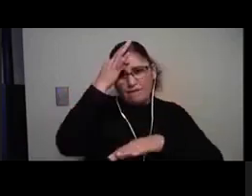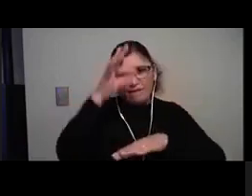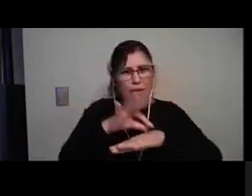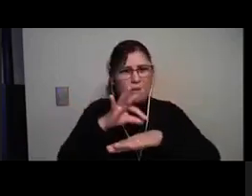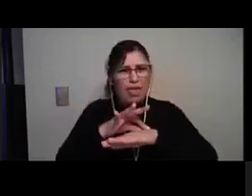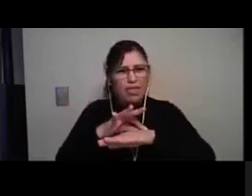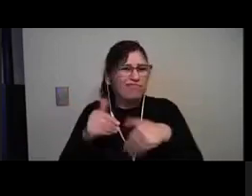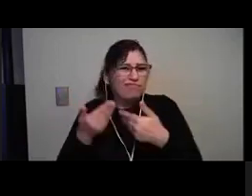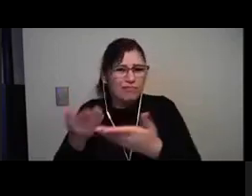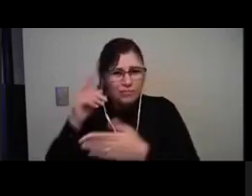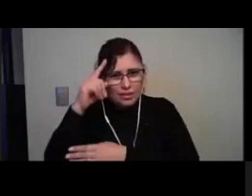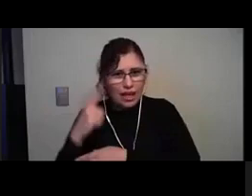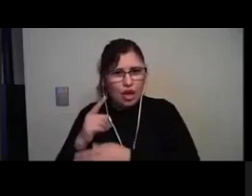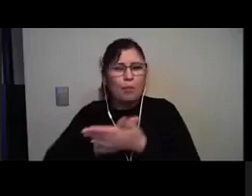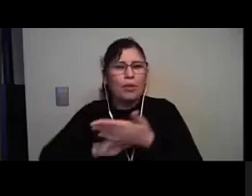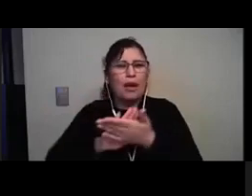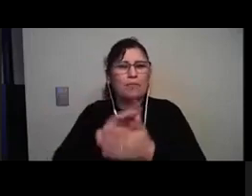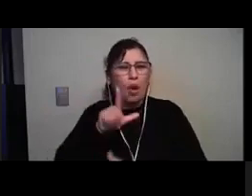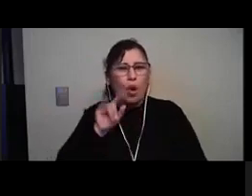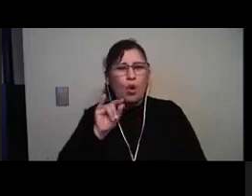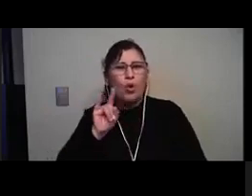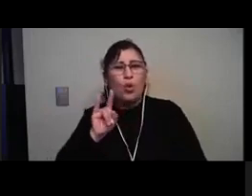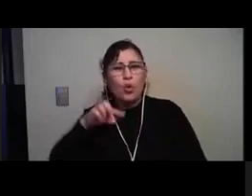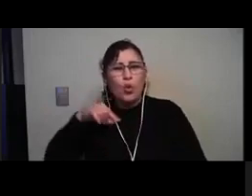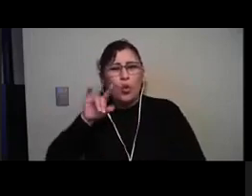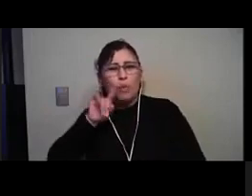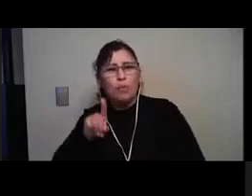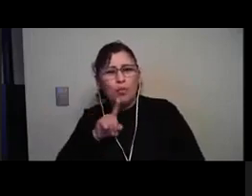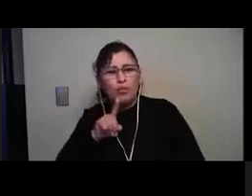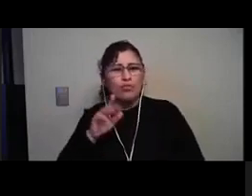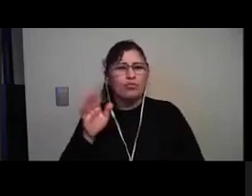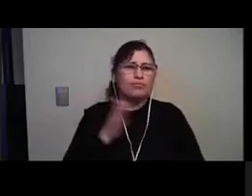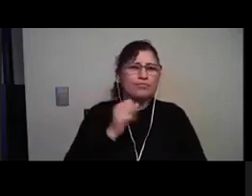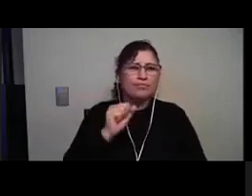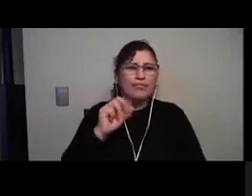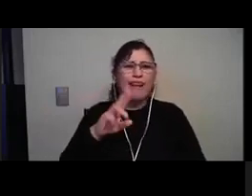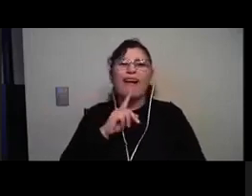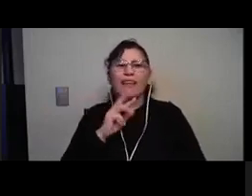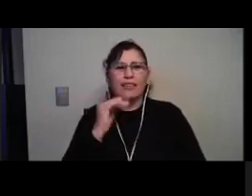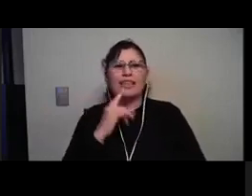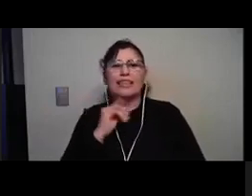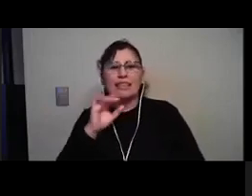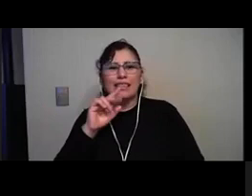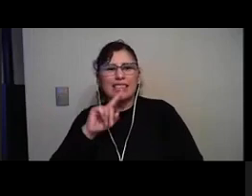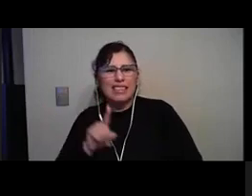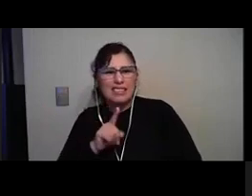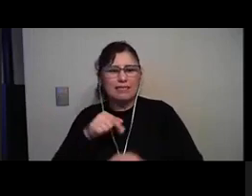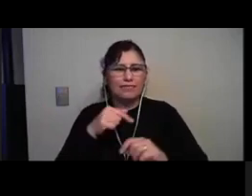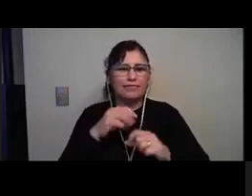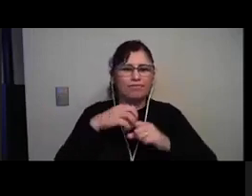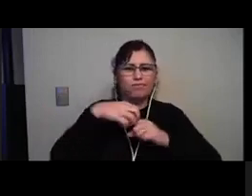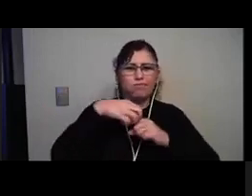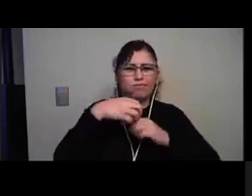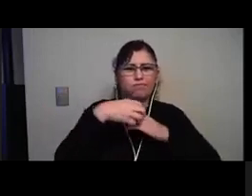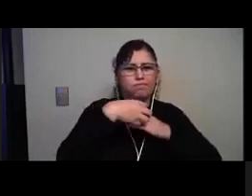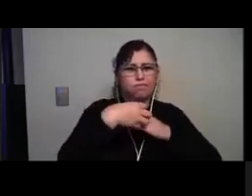ejemplo el lupus, la artritis, ya, patología diabética, ya que afectan